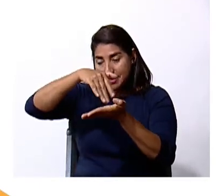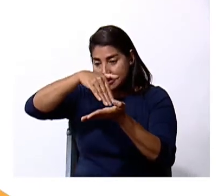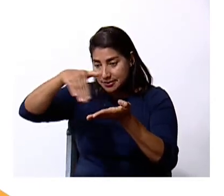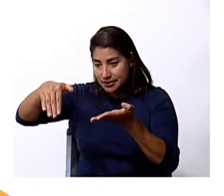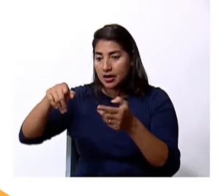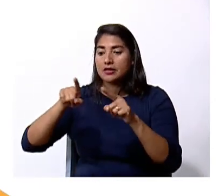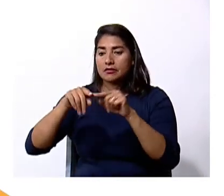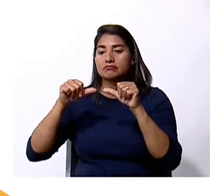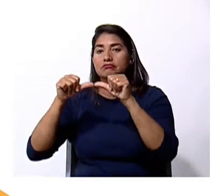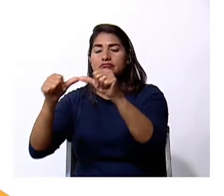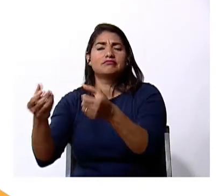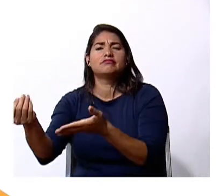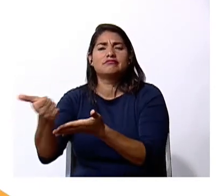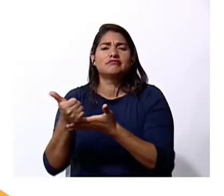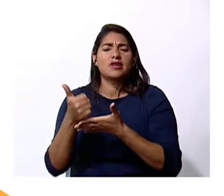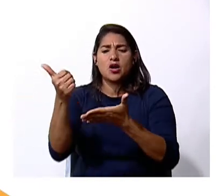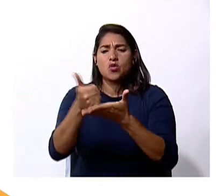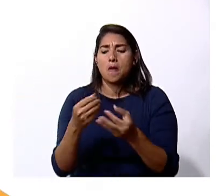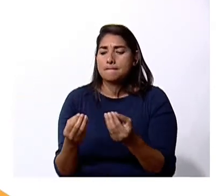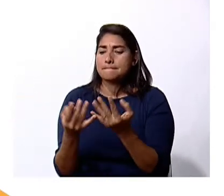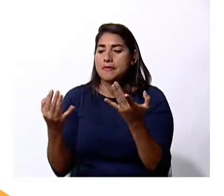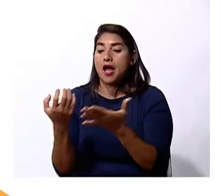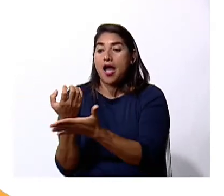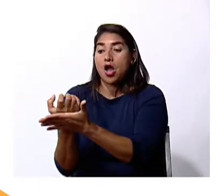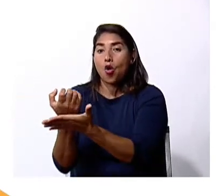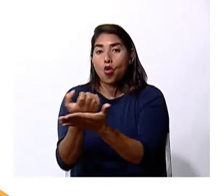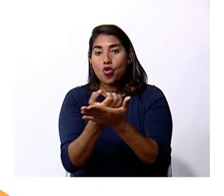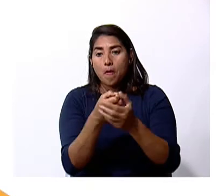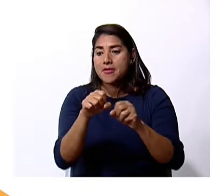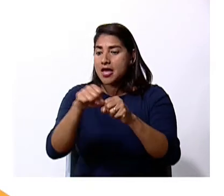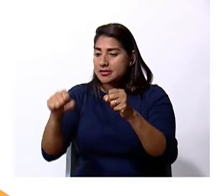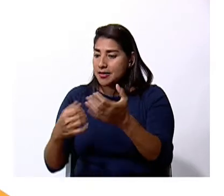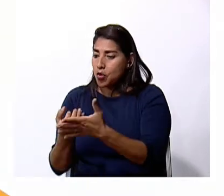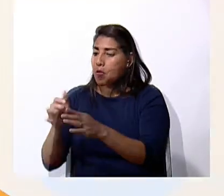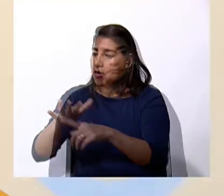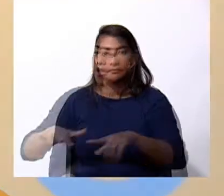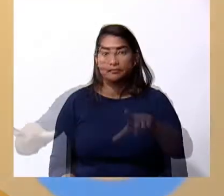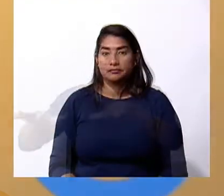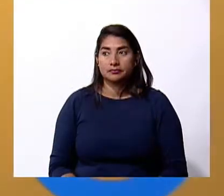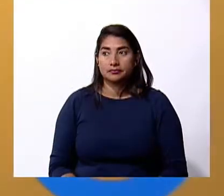que contribuyó al auge económico de esta zona.